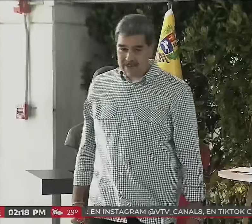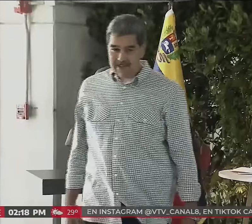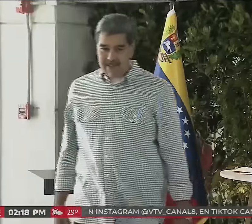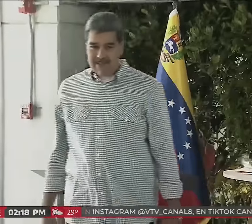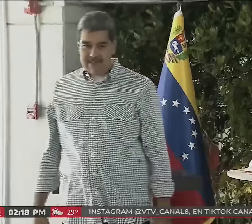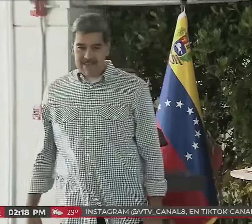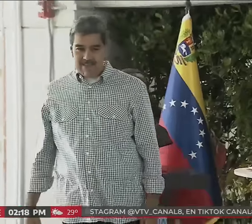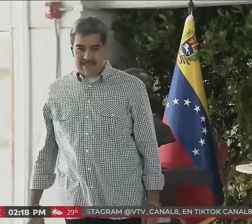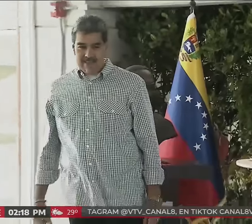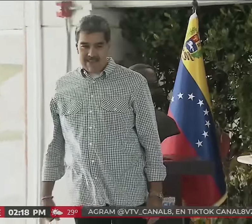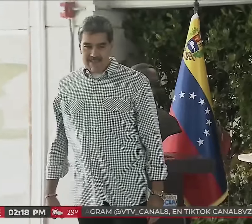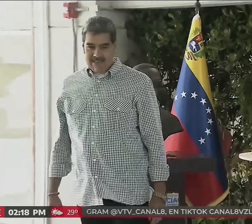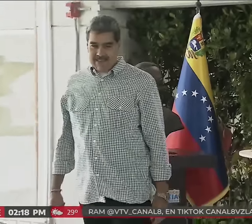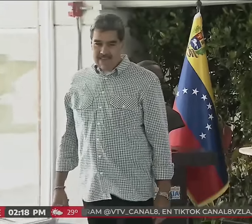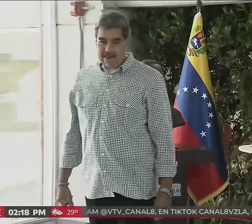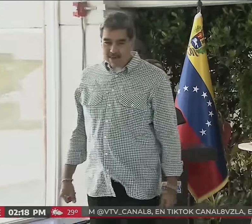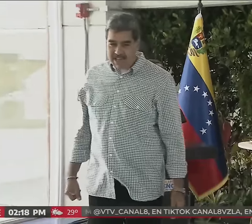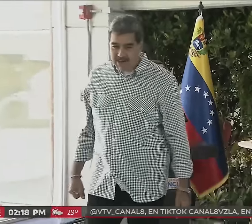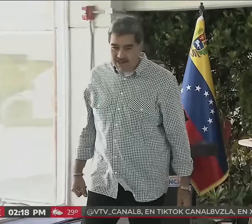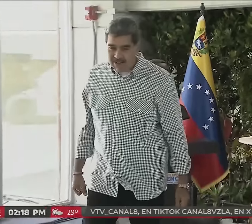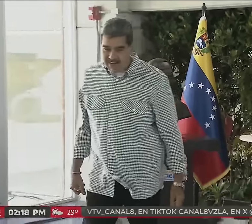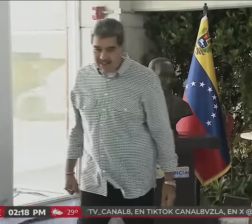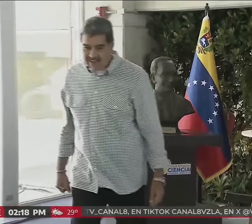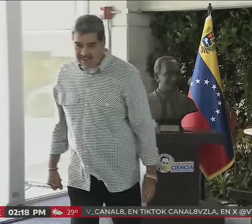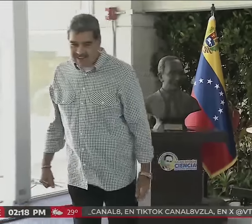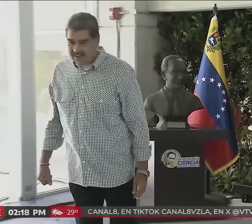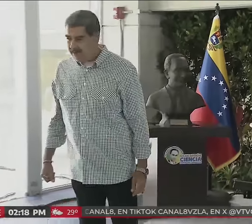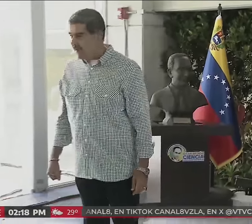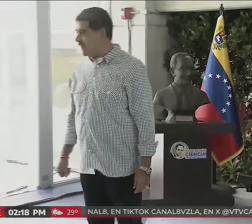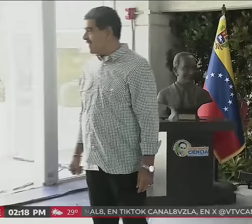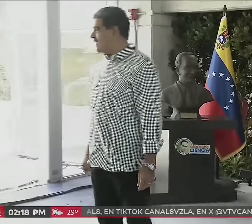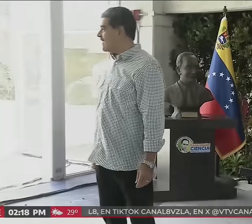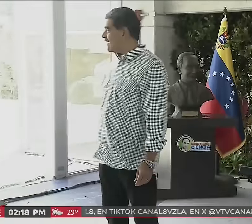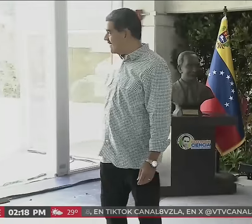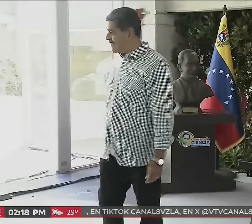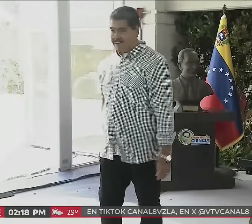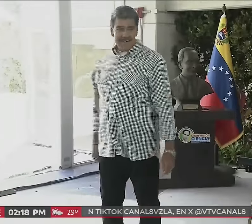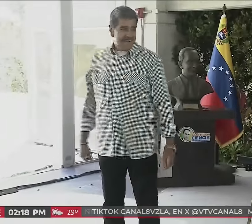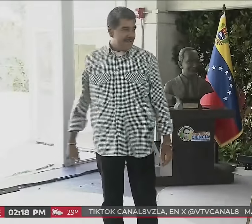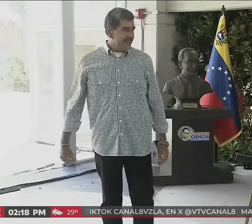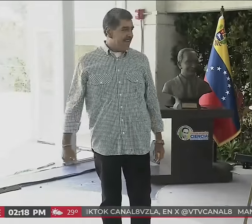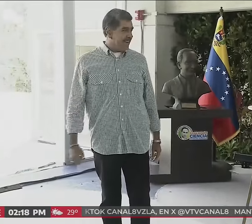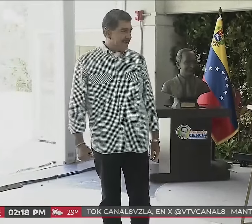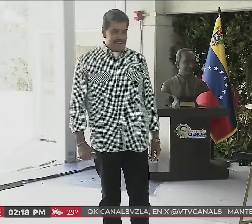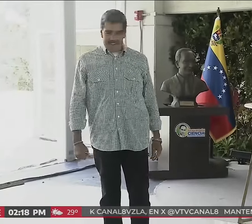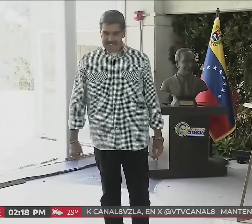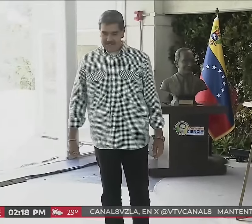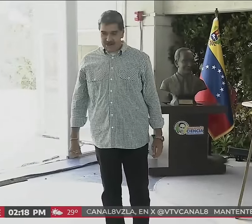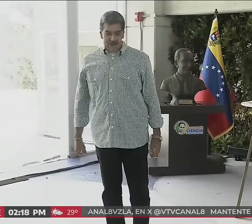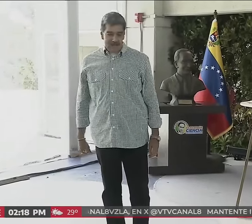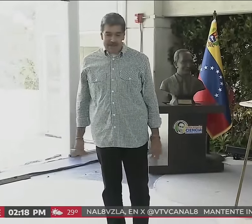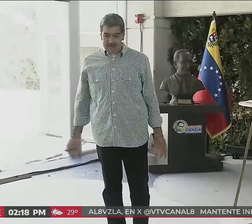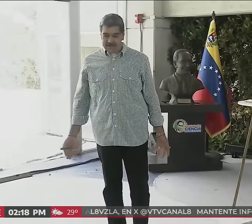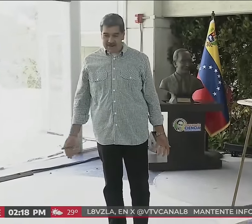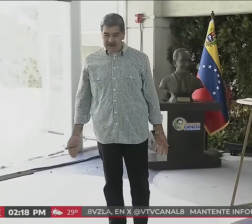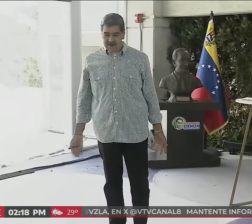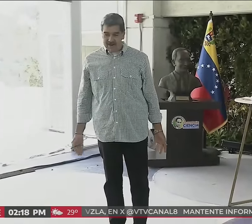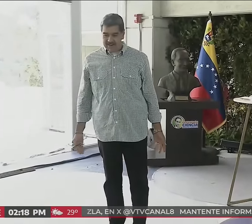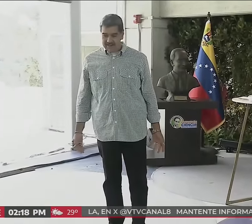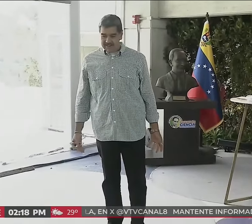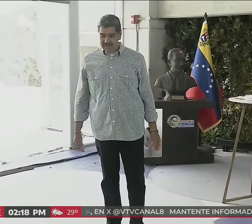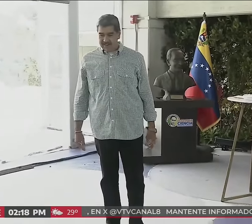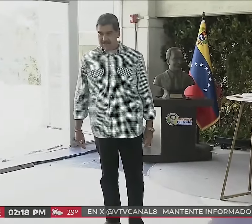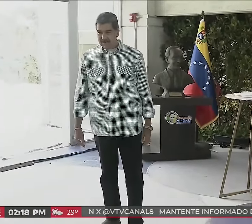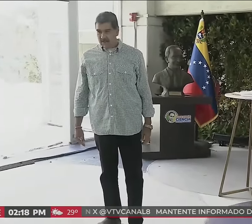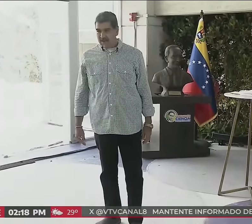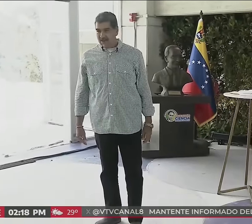Justamente estos importantes anuncios que ha dado al país de este centro educativo que se abre hacia el